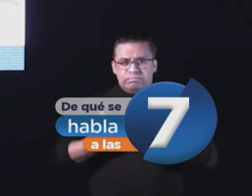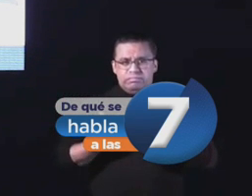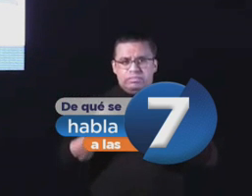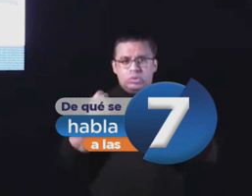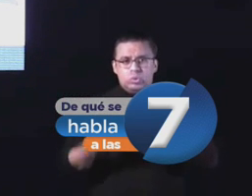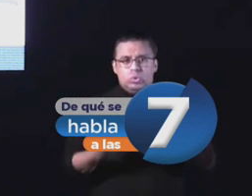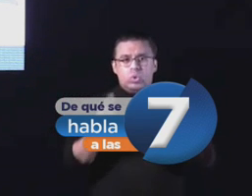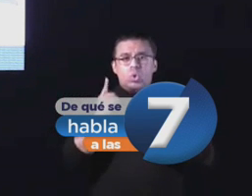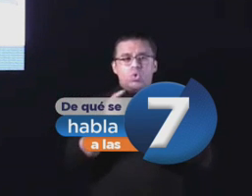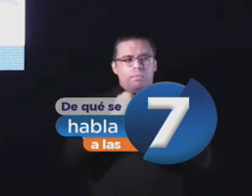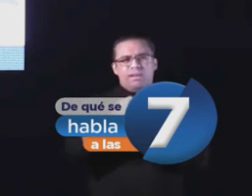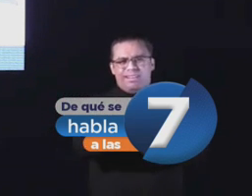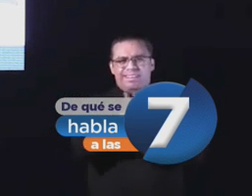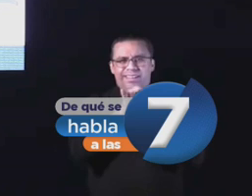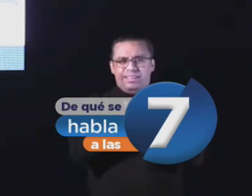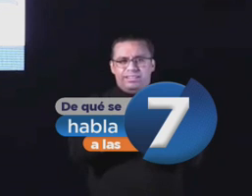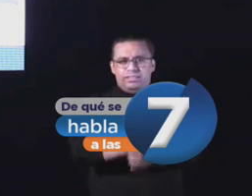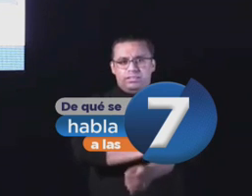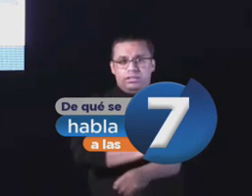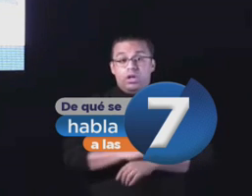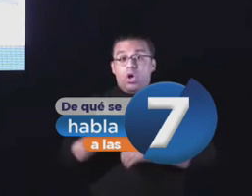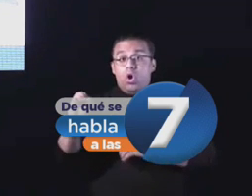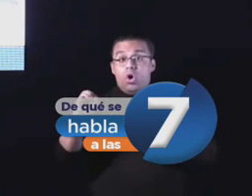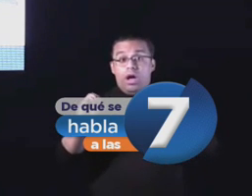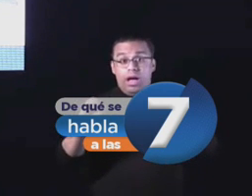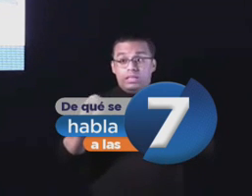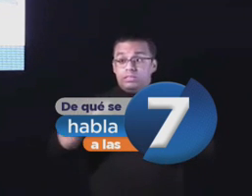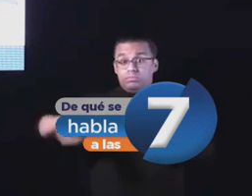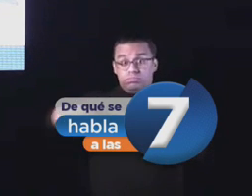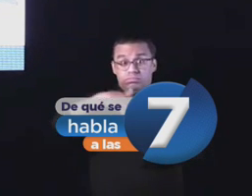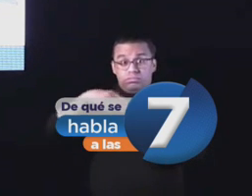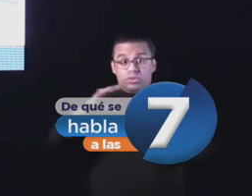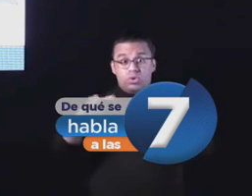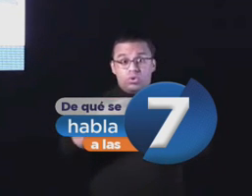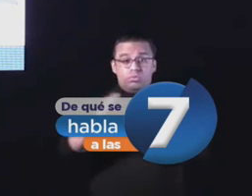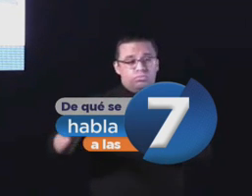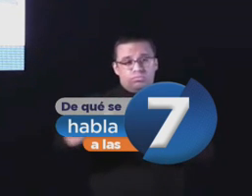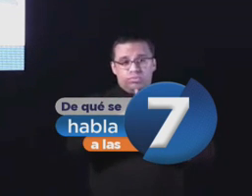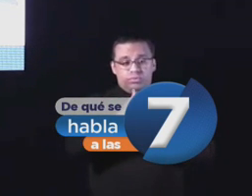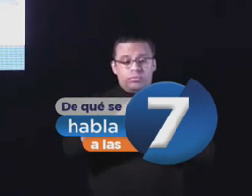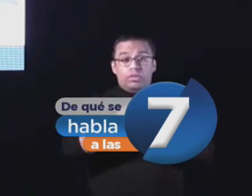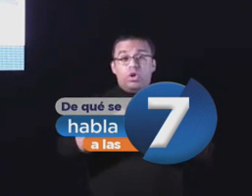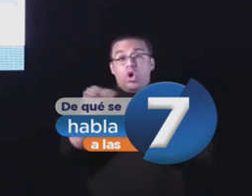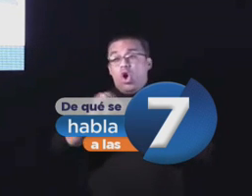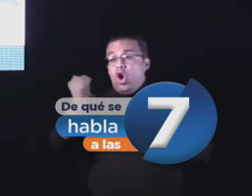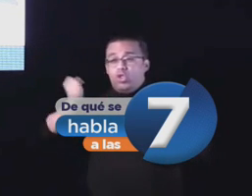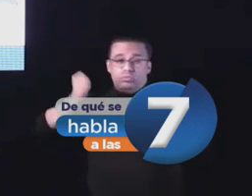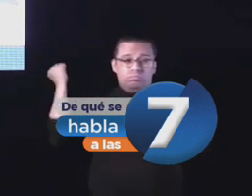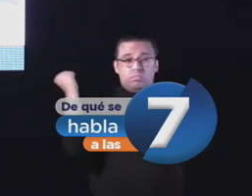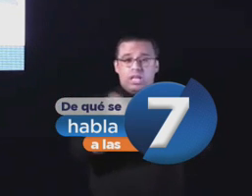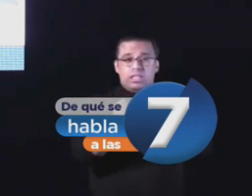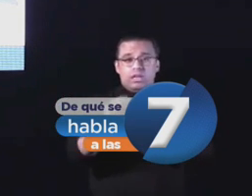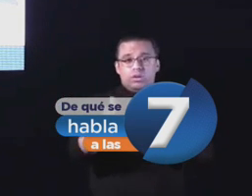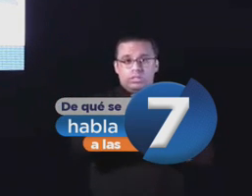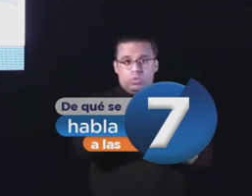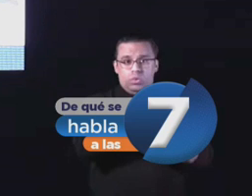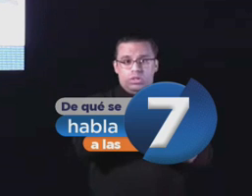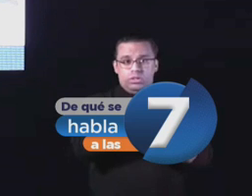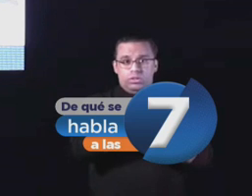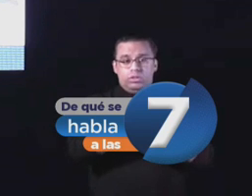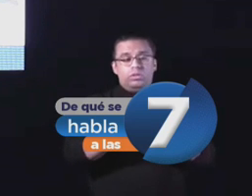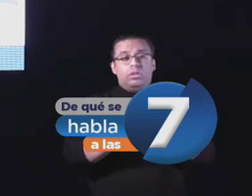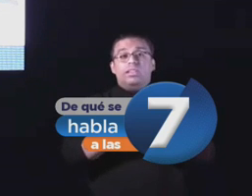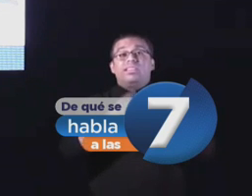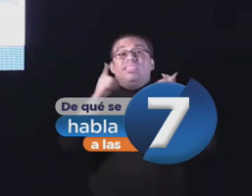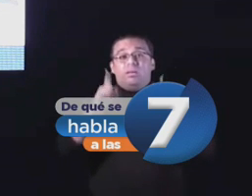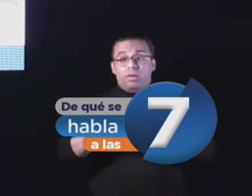de los y las mujeres que murieron en el secuestro, de los que fueron asesinados en el secuestro, incluso